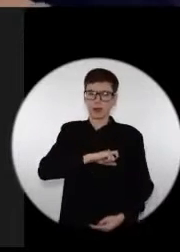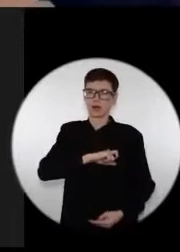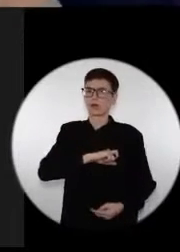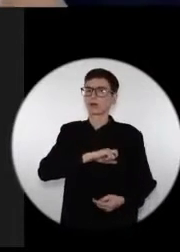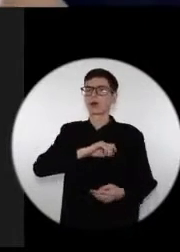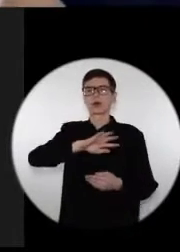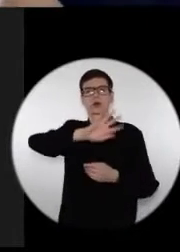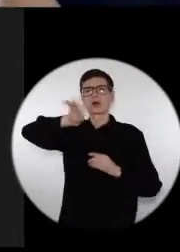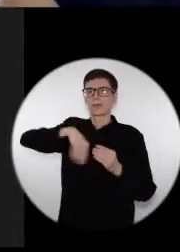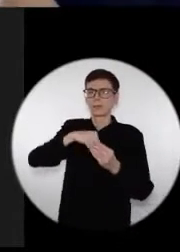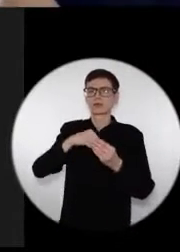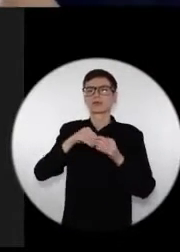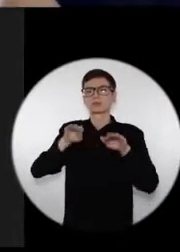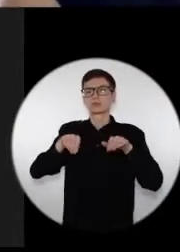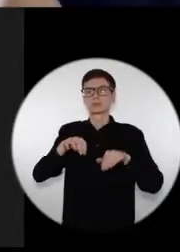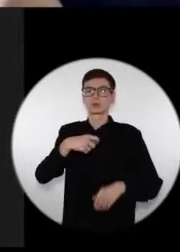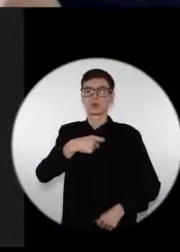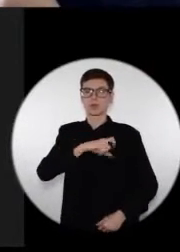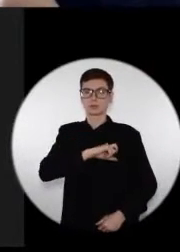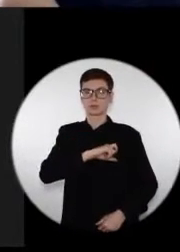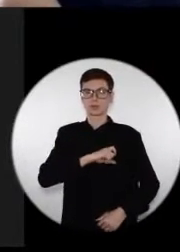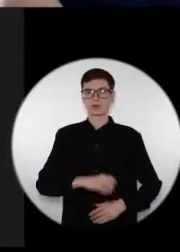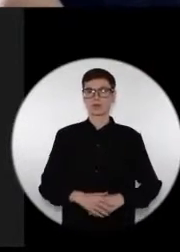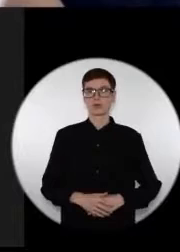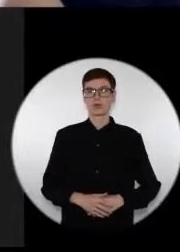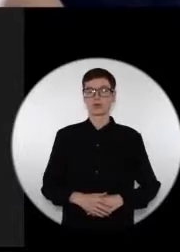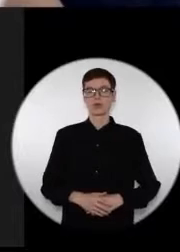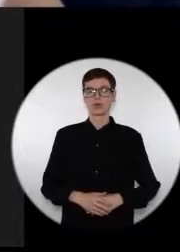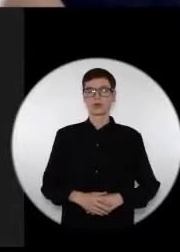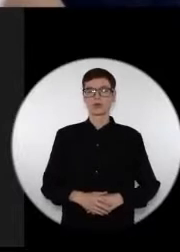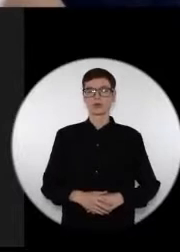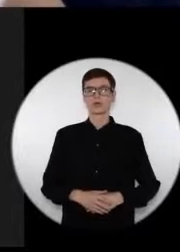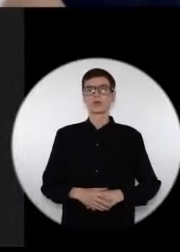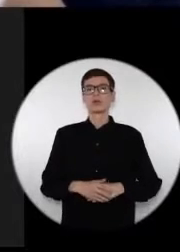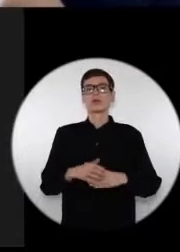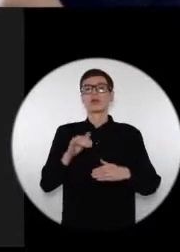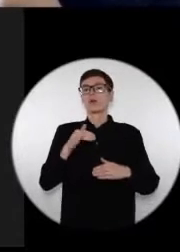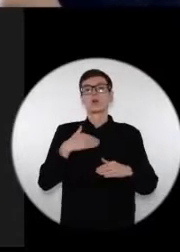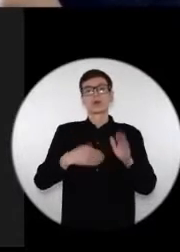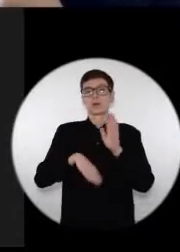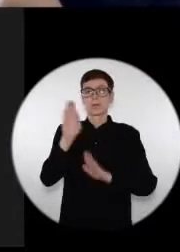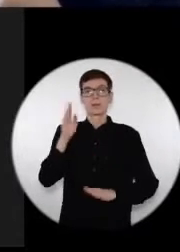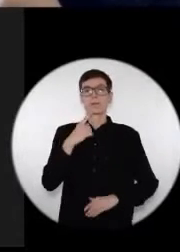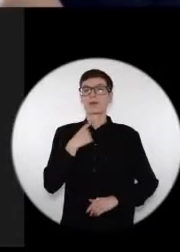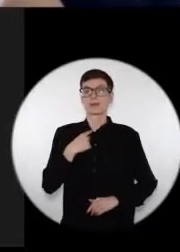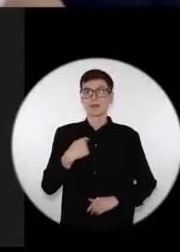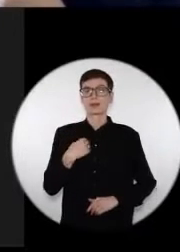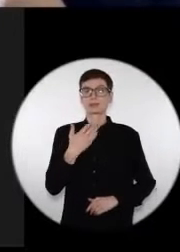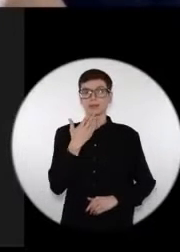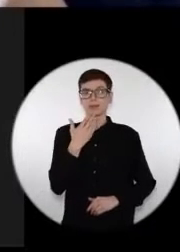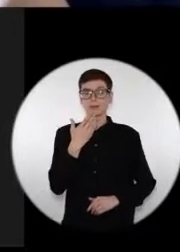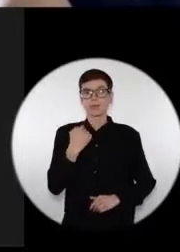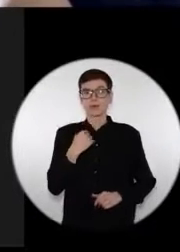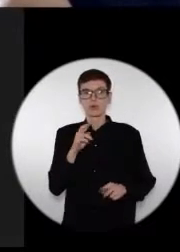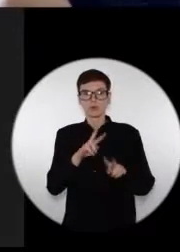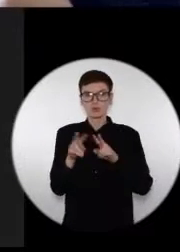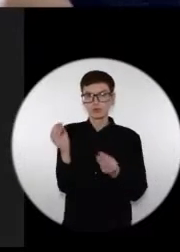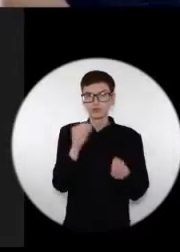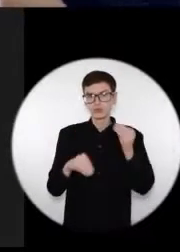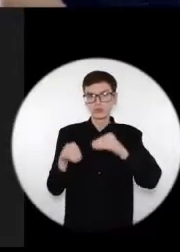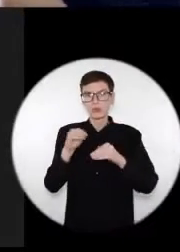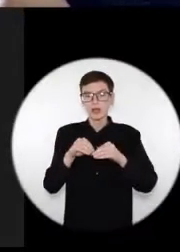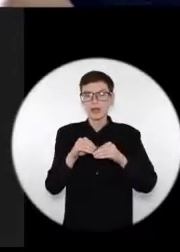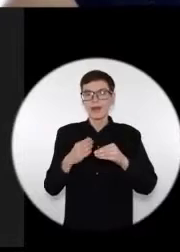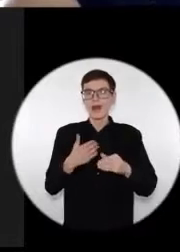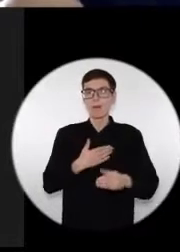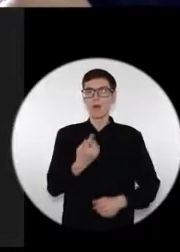todo en españa un poeta española por intérpretes españoles y claro lo que